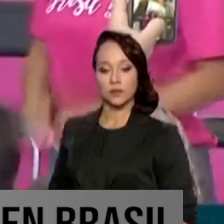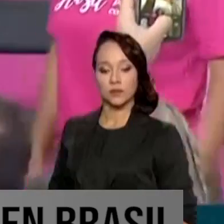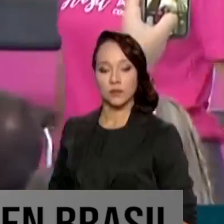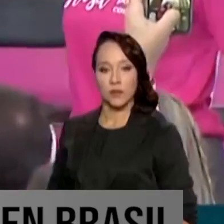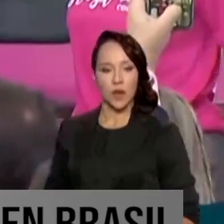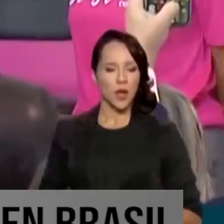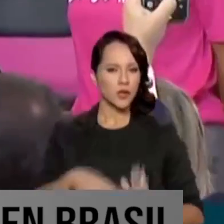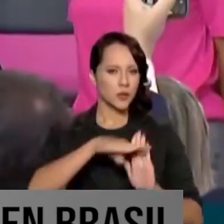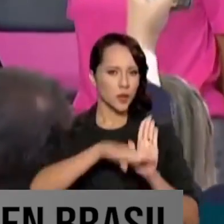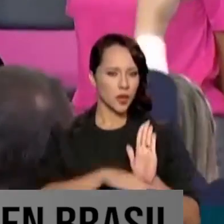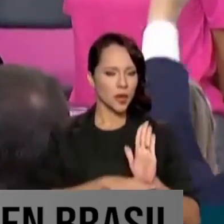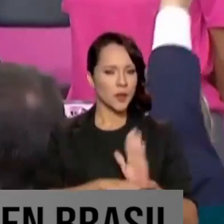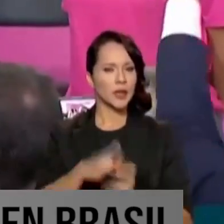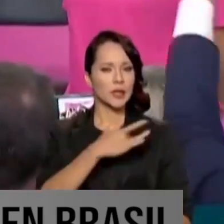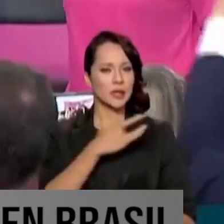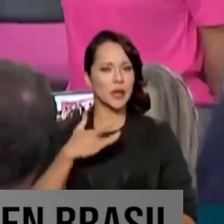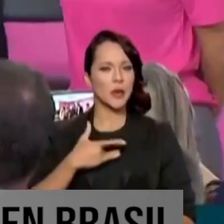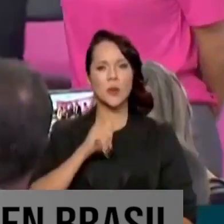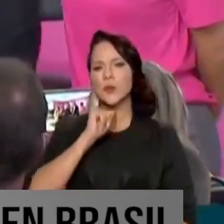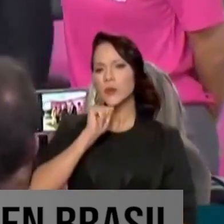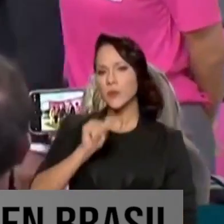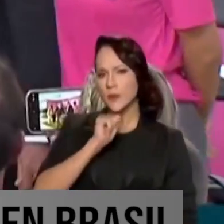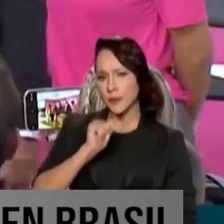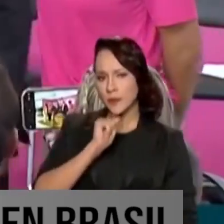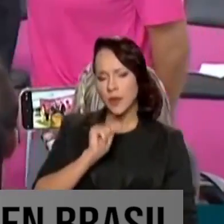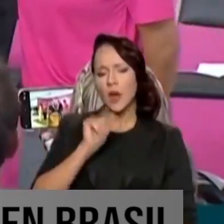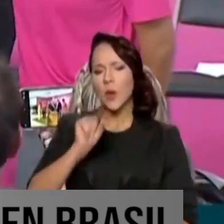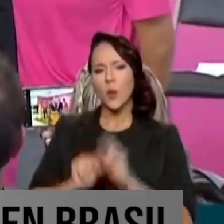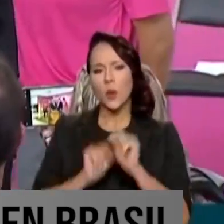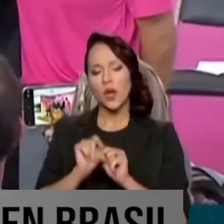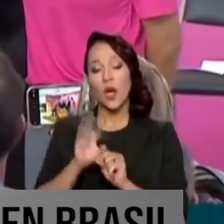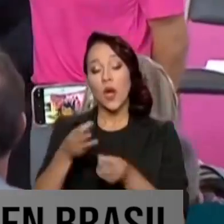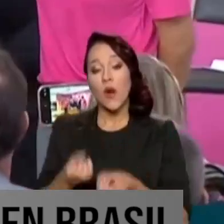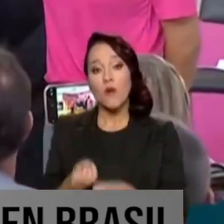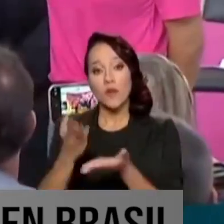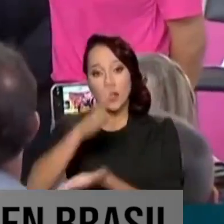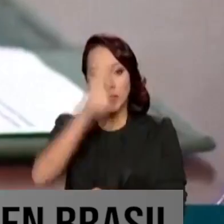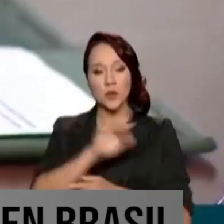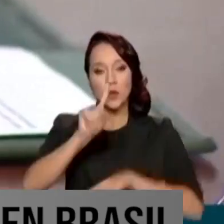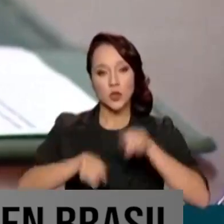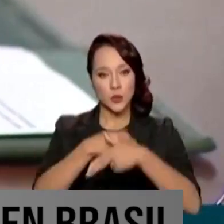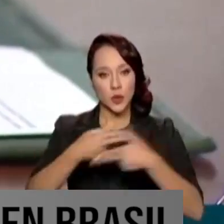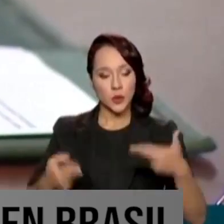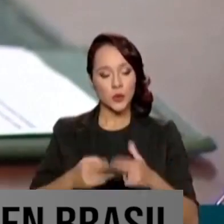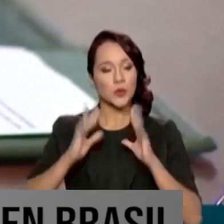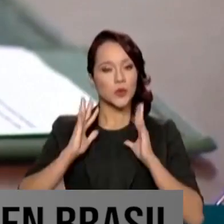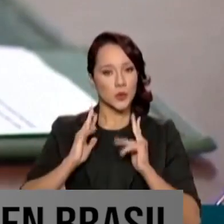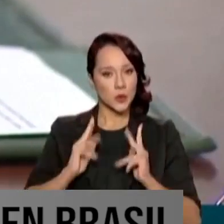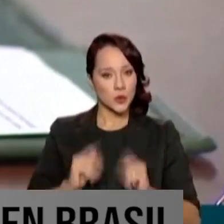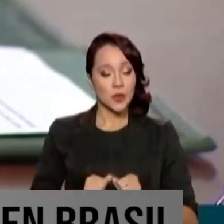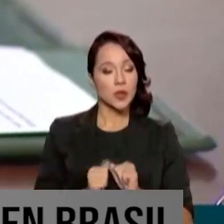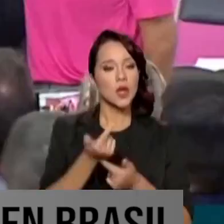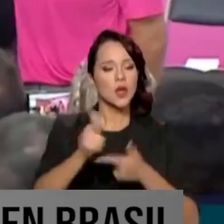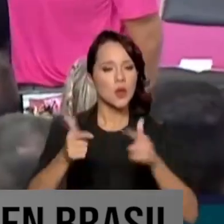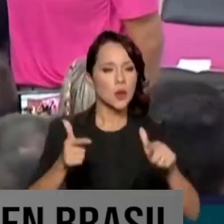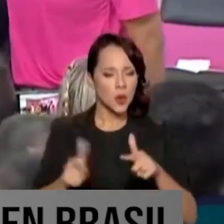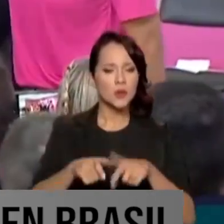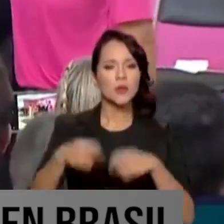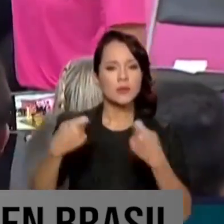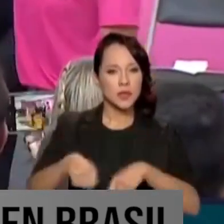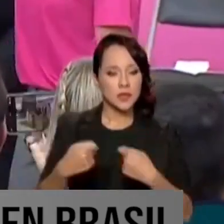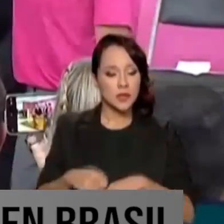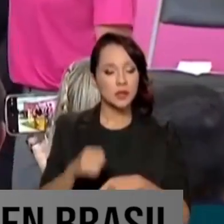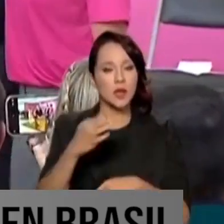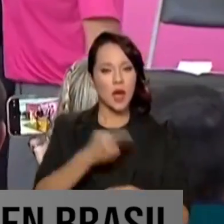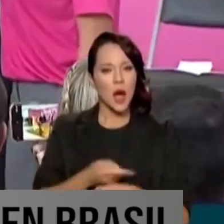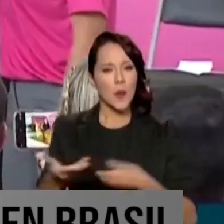de violencia doméstica y un decreto que crea una estrategia nacional de emprendimiento femenino. El mandatario ha sido criticado